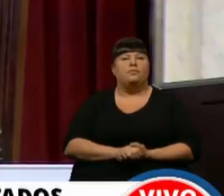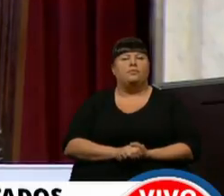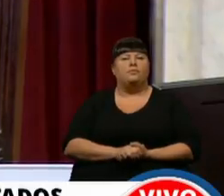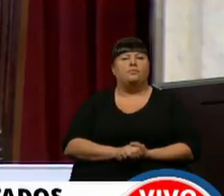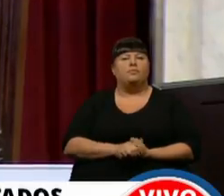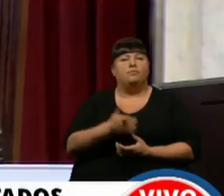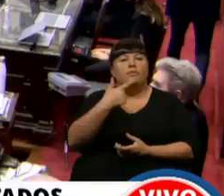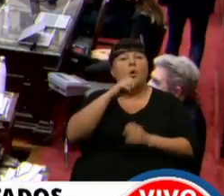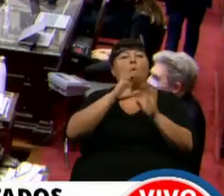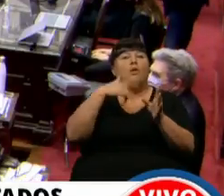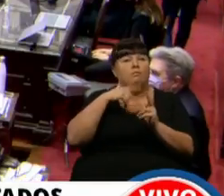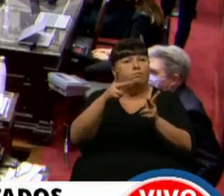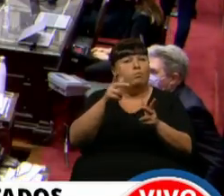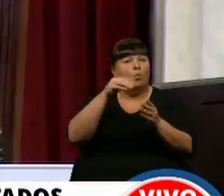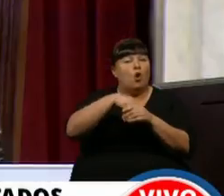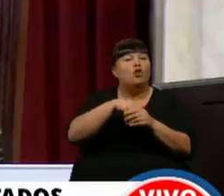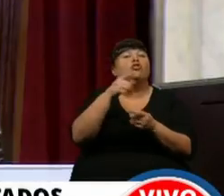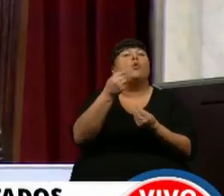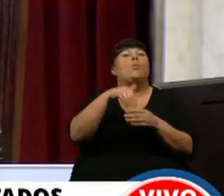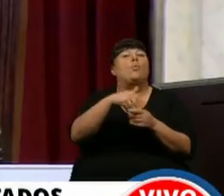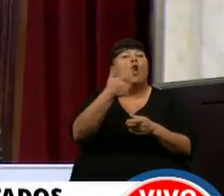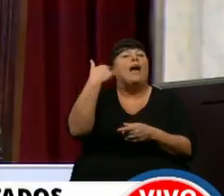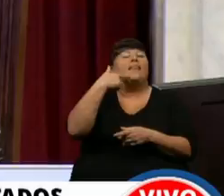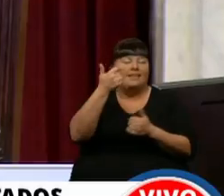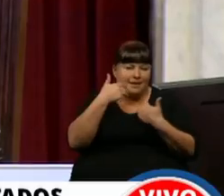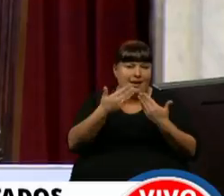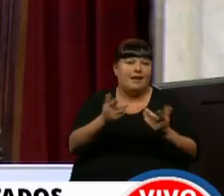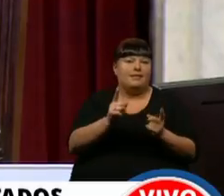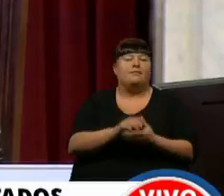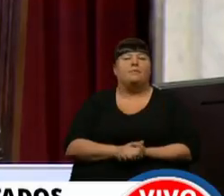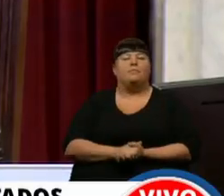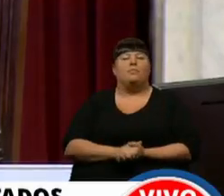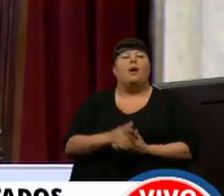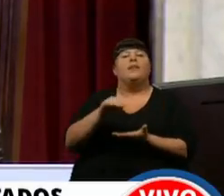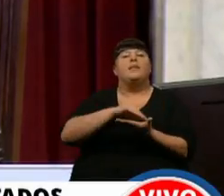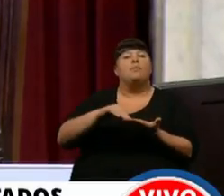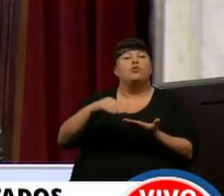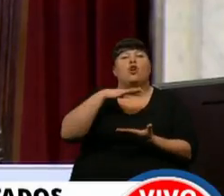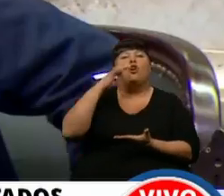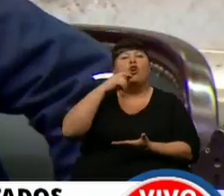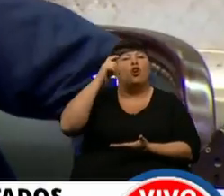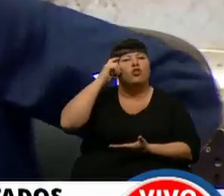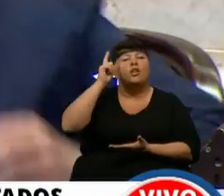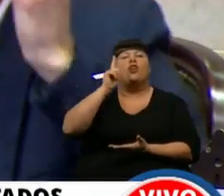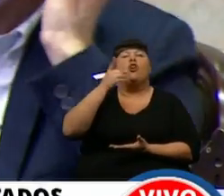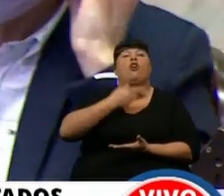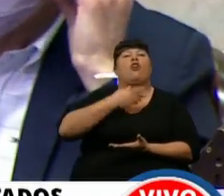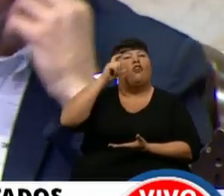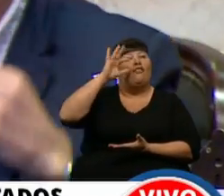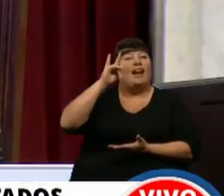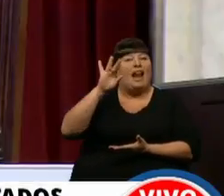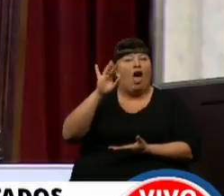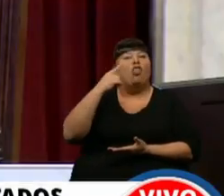aclare el voto presidente el sentido del voto que indicó gracias diputado jose diputado fernando